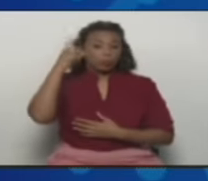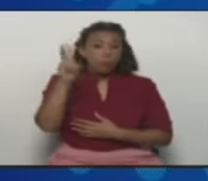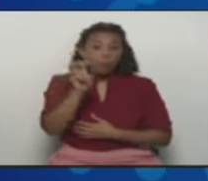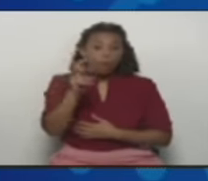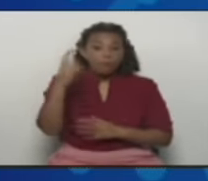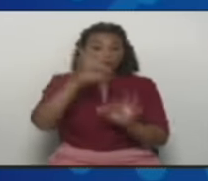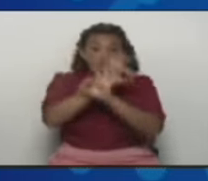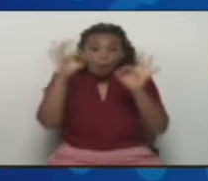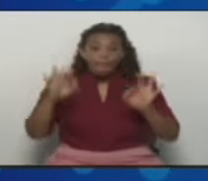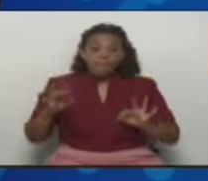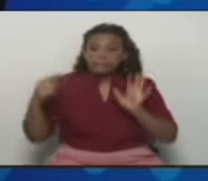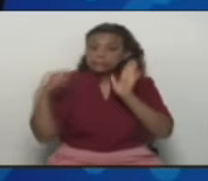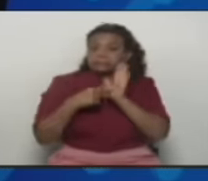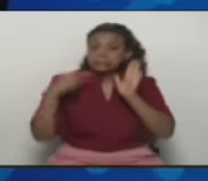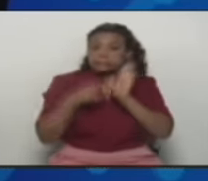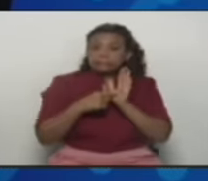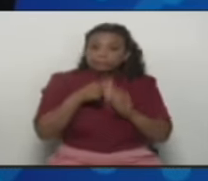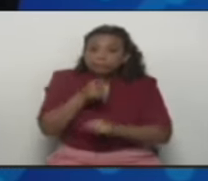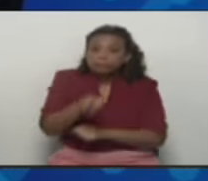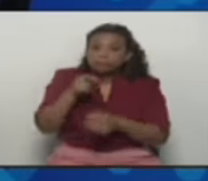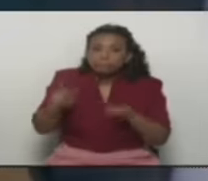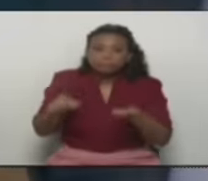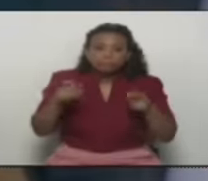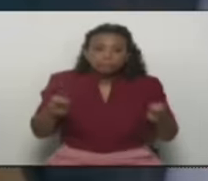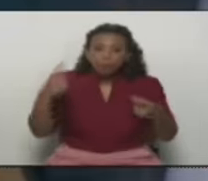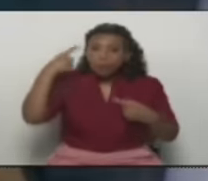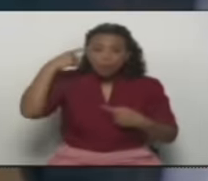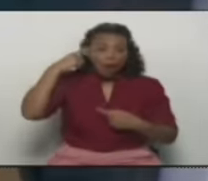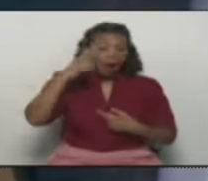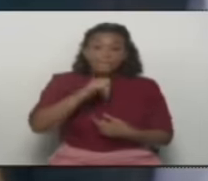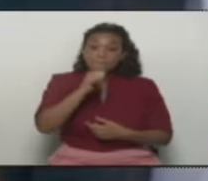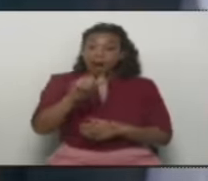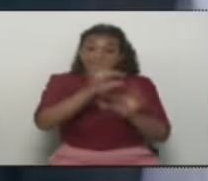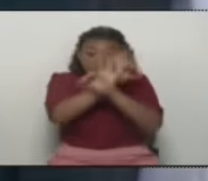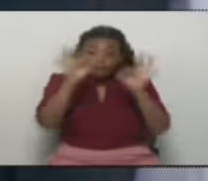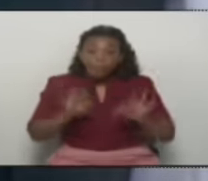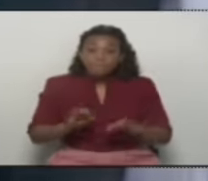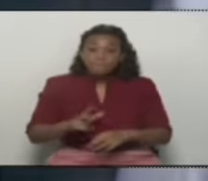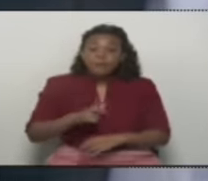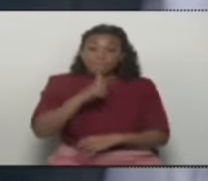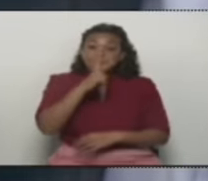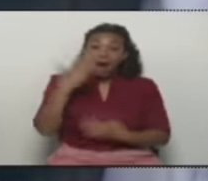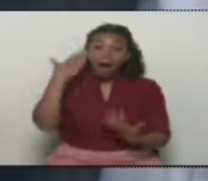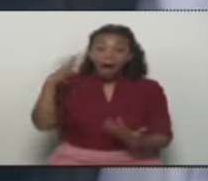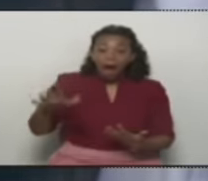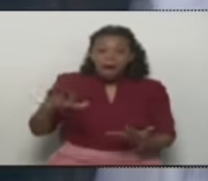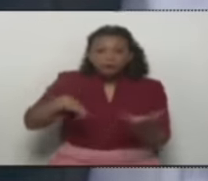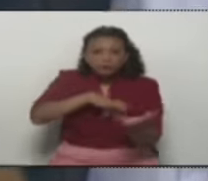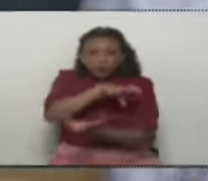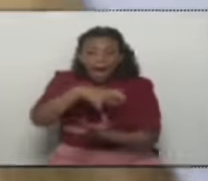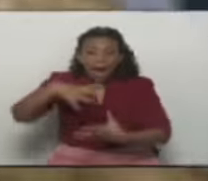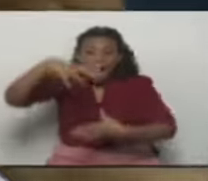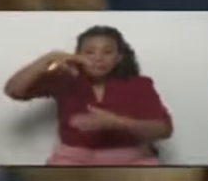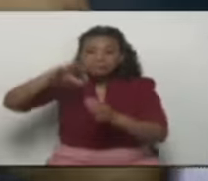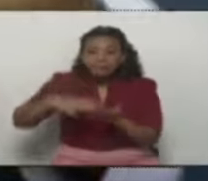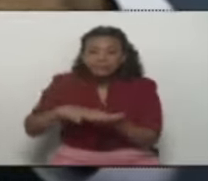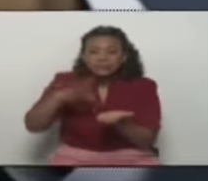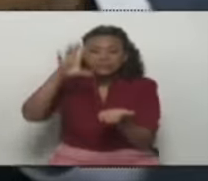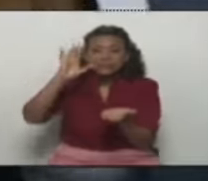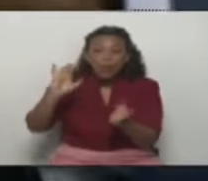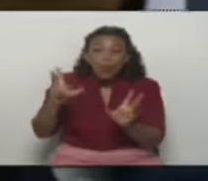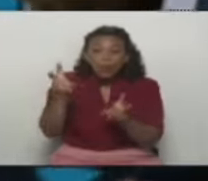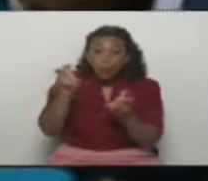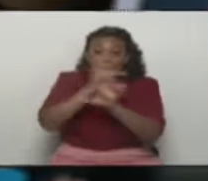¿Ah? ¿No lo tiene? Manipular el resentimiento. Que exactamente eso. Esto es explotar el resentimiento, las divisiones sociales. Dice Los